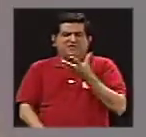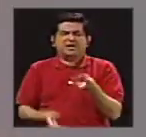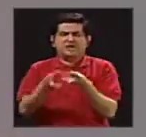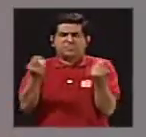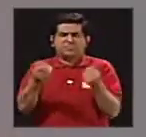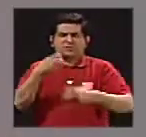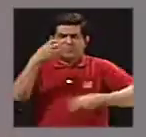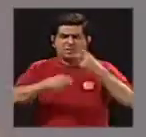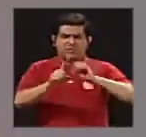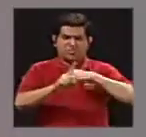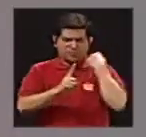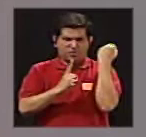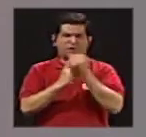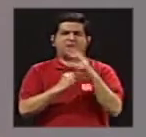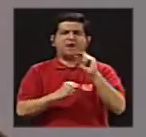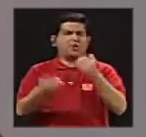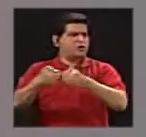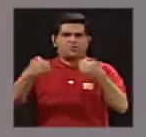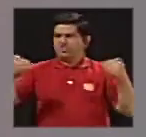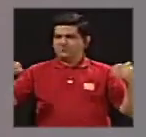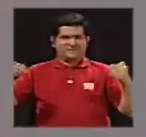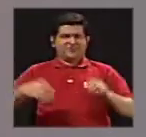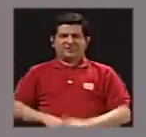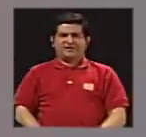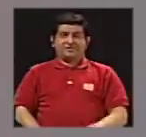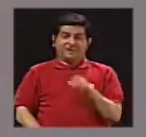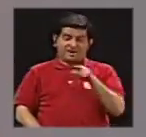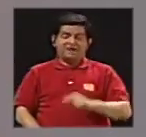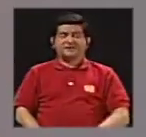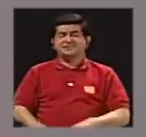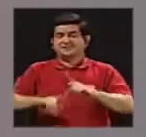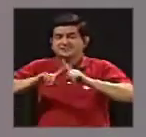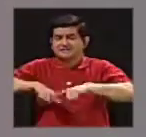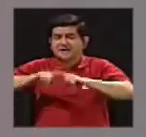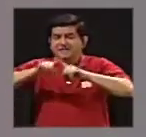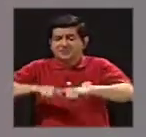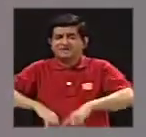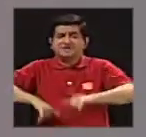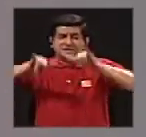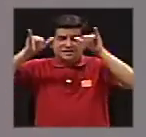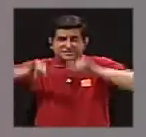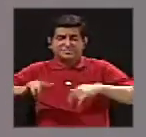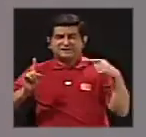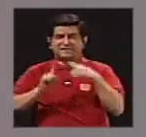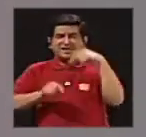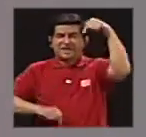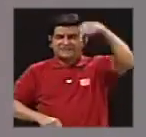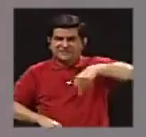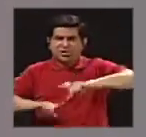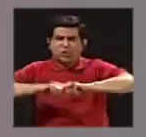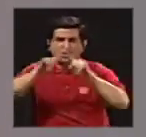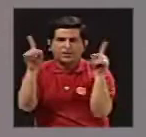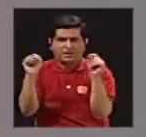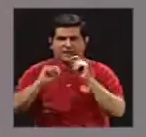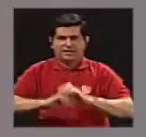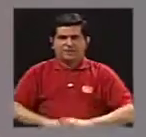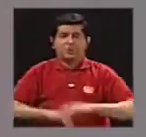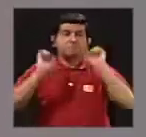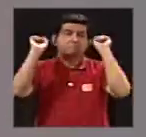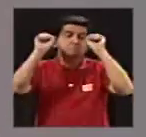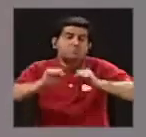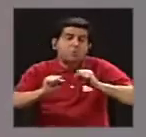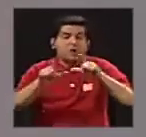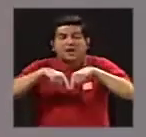problemas en la sociedad no estar aislada esa es una tendencia que ha privado hasta el día de hoy pero Puede que